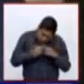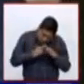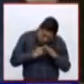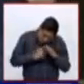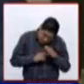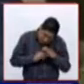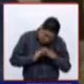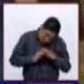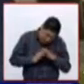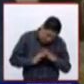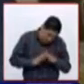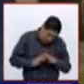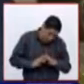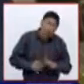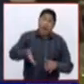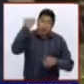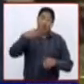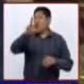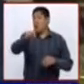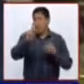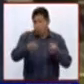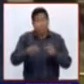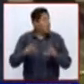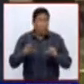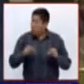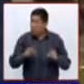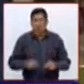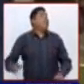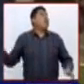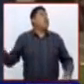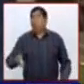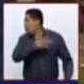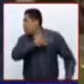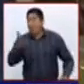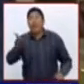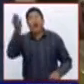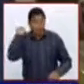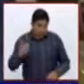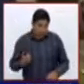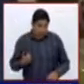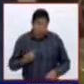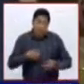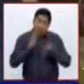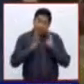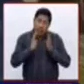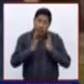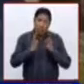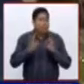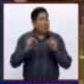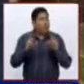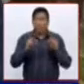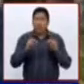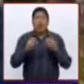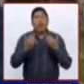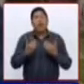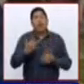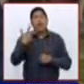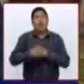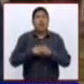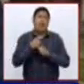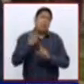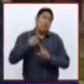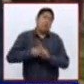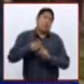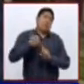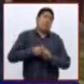ser tranquilos. Pero la señora no era así como en este momento está charlando con ustedes. No era así. 3 años que le